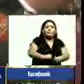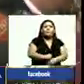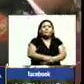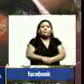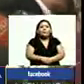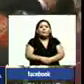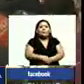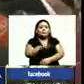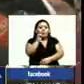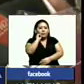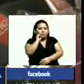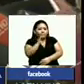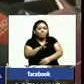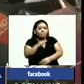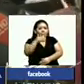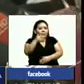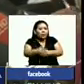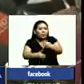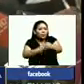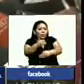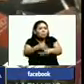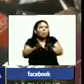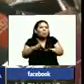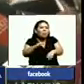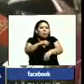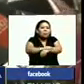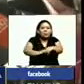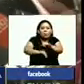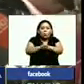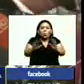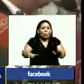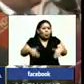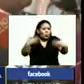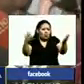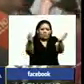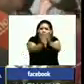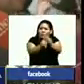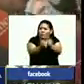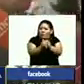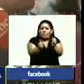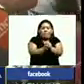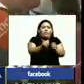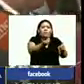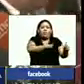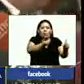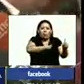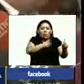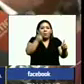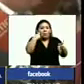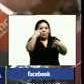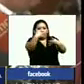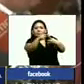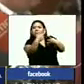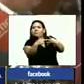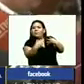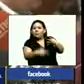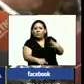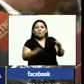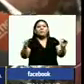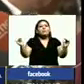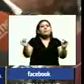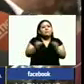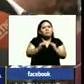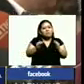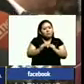Somete A una A una pena Sin que exista Ningún delito Para que esté sometido A tal pena Con unas condiciones Similares